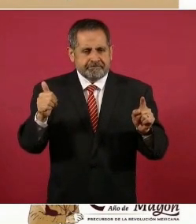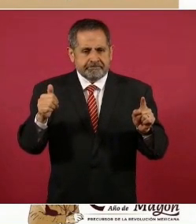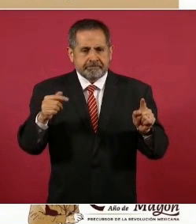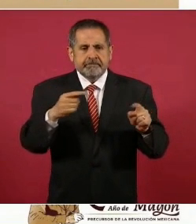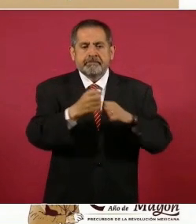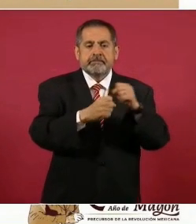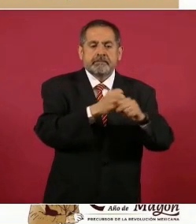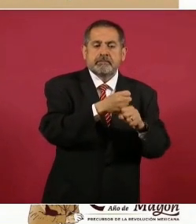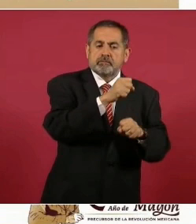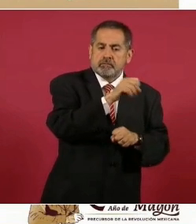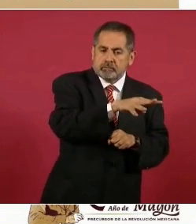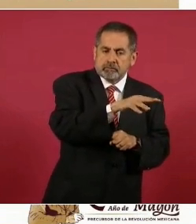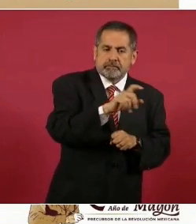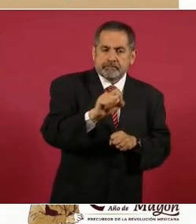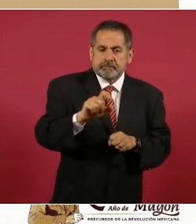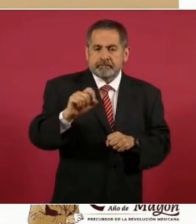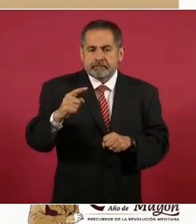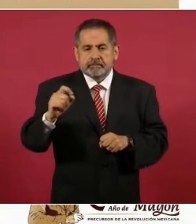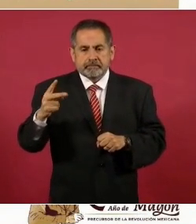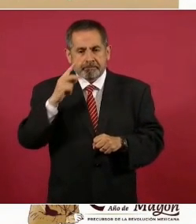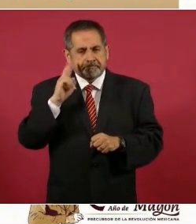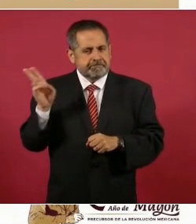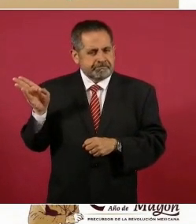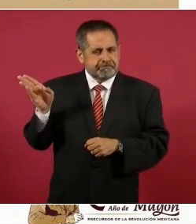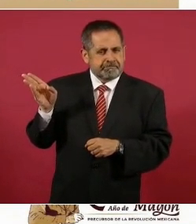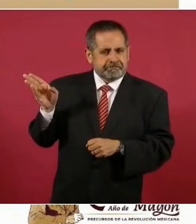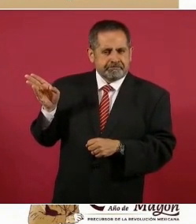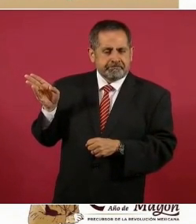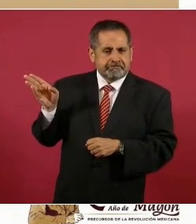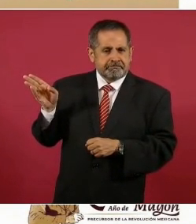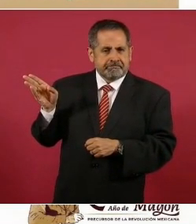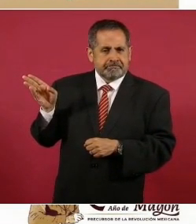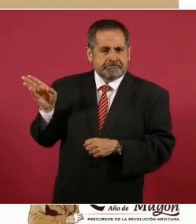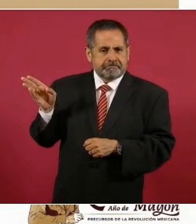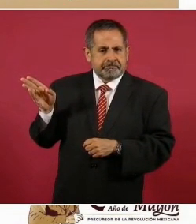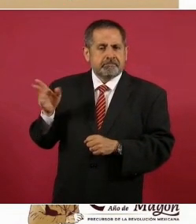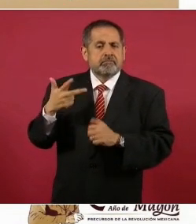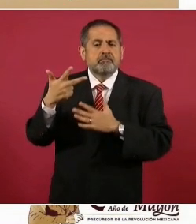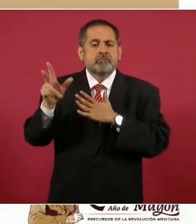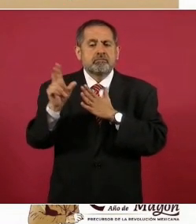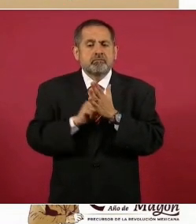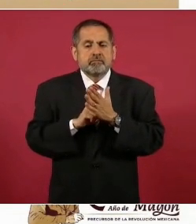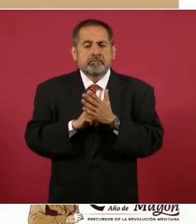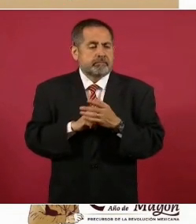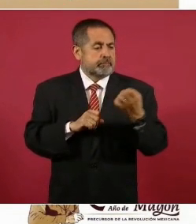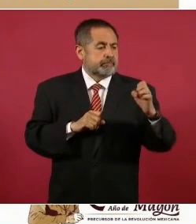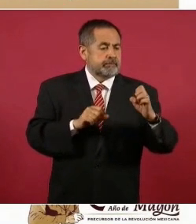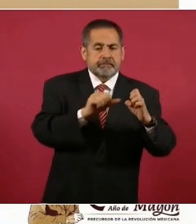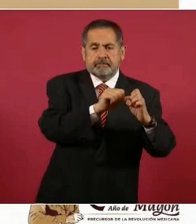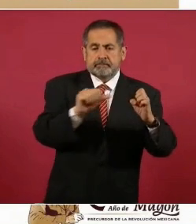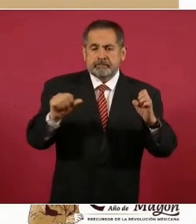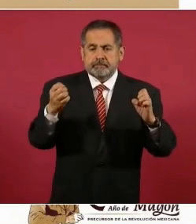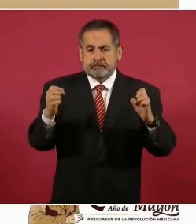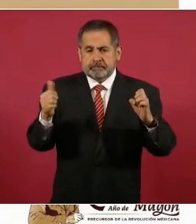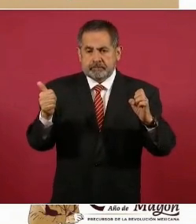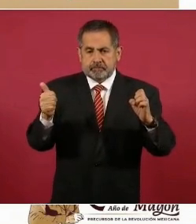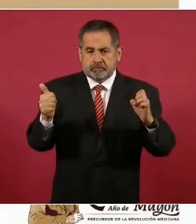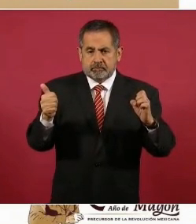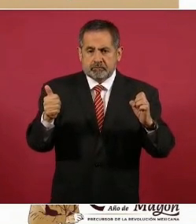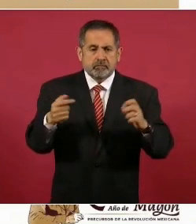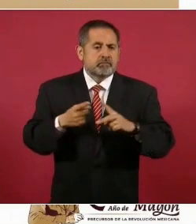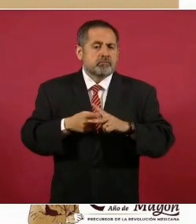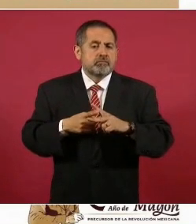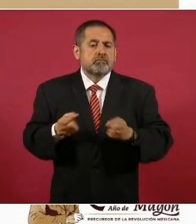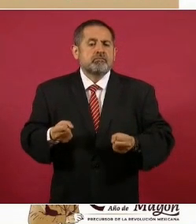2022 son los 8 meses de enero agosto y aquí están los